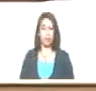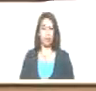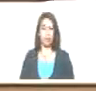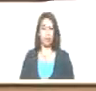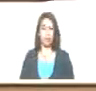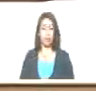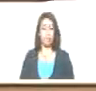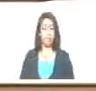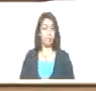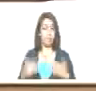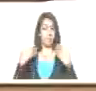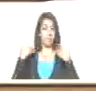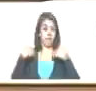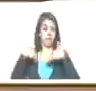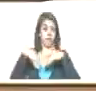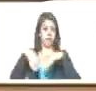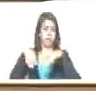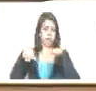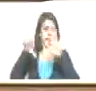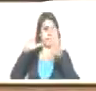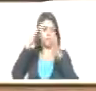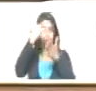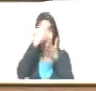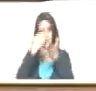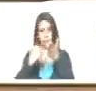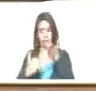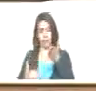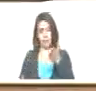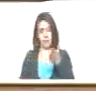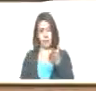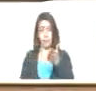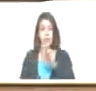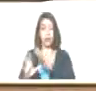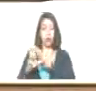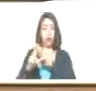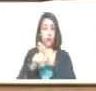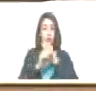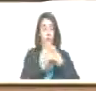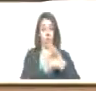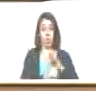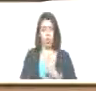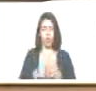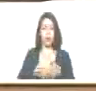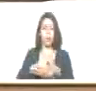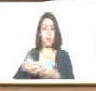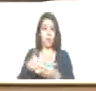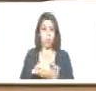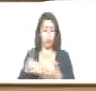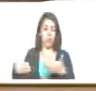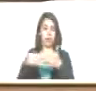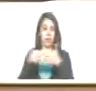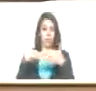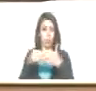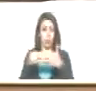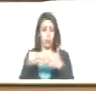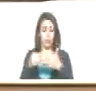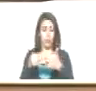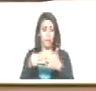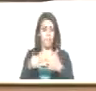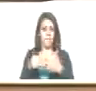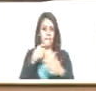largos, decenas y decenas y decenas de miles de millones de dólares. Digo con mi